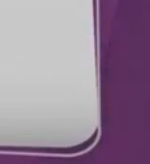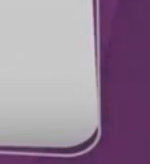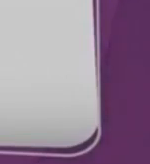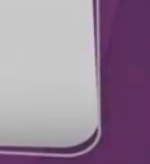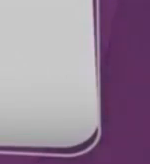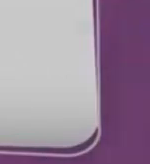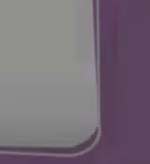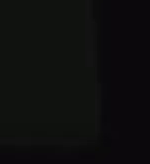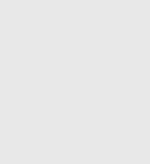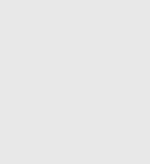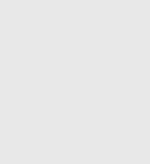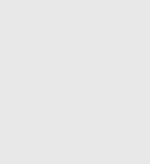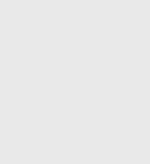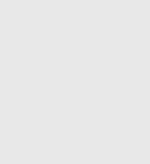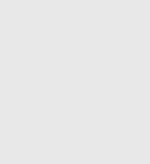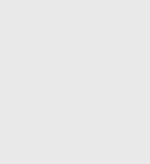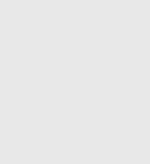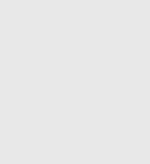Música